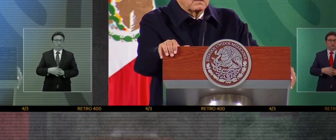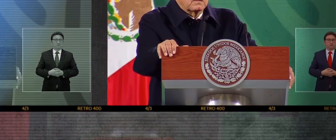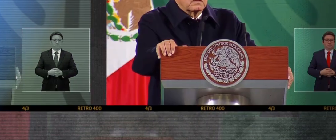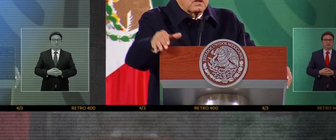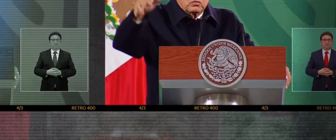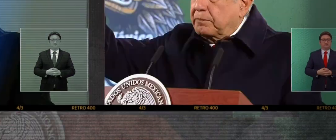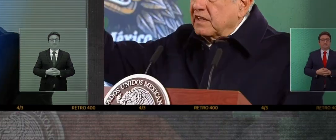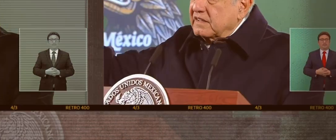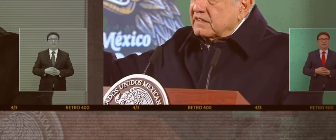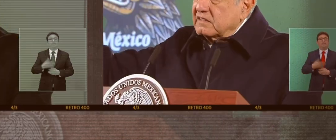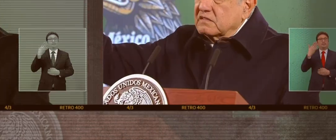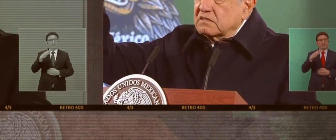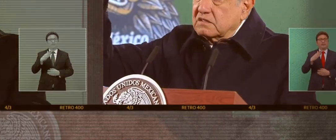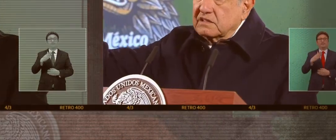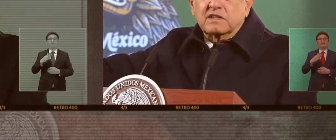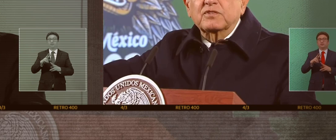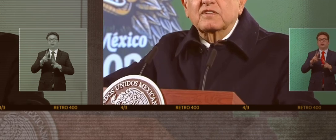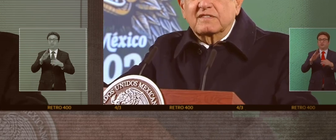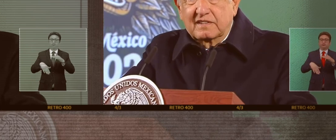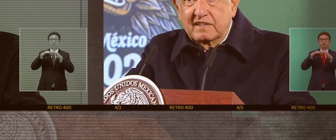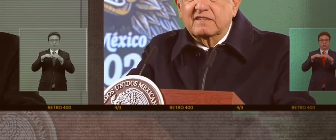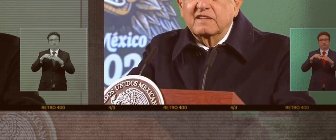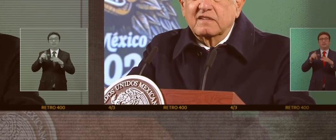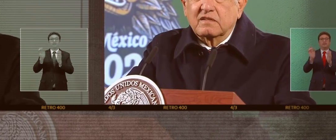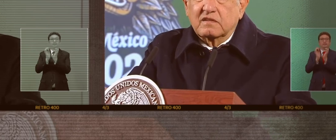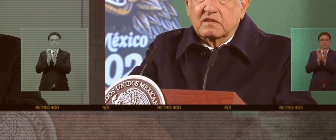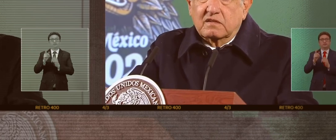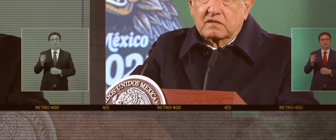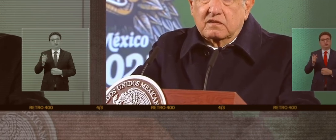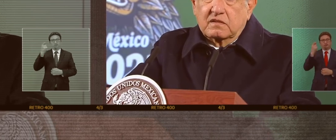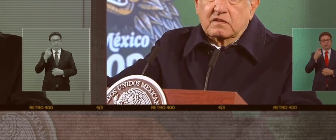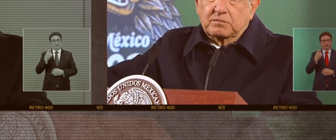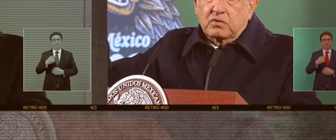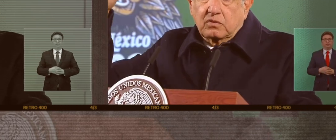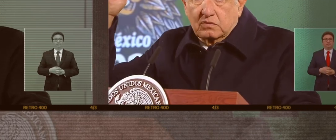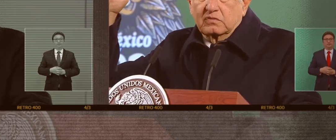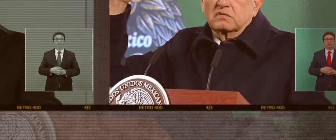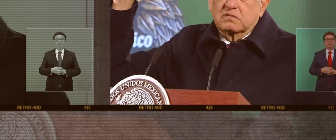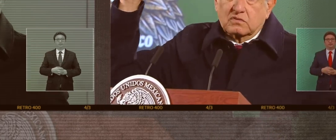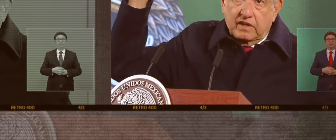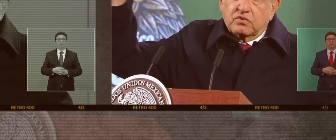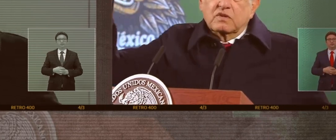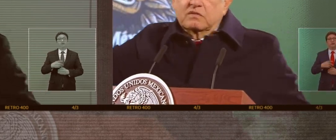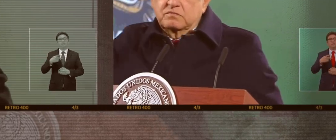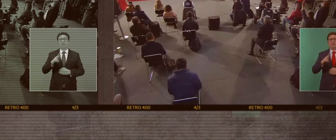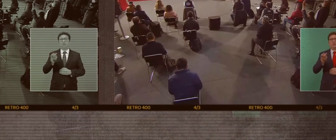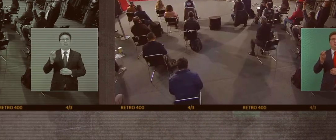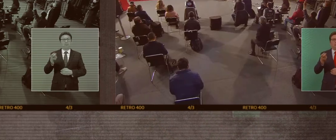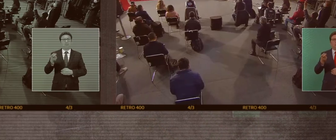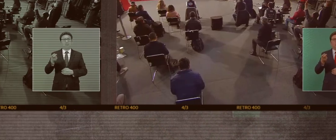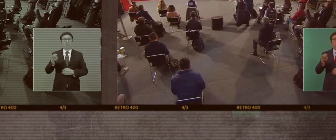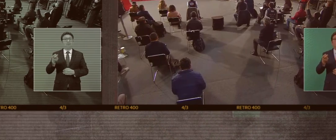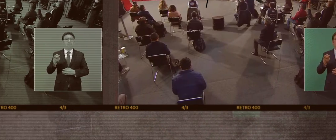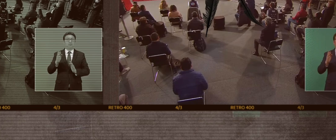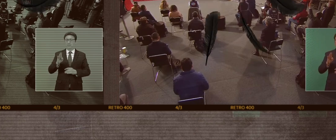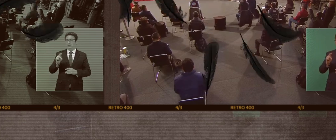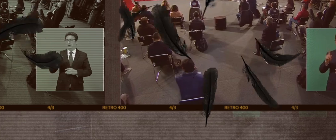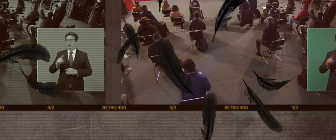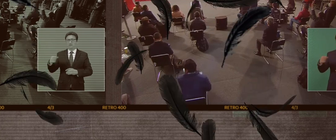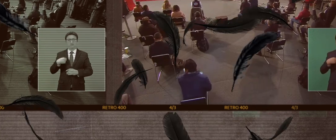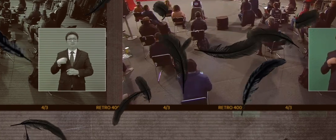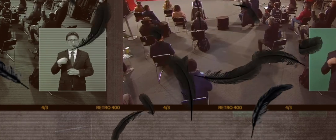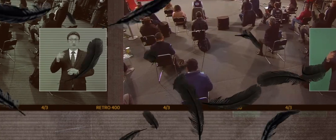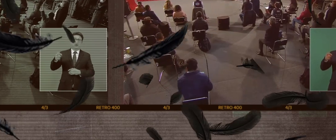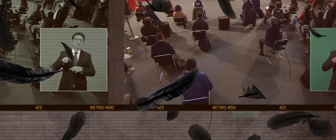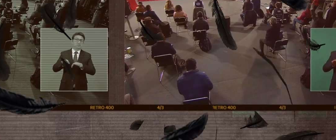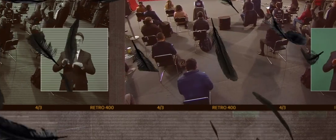¿sí? Hay un tope en las pensiones del ISSSTE, pero con eso, y Beatriz